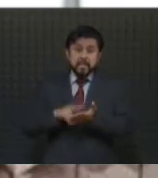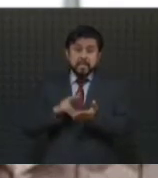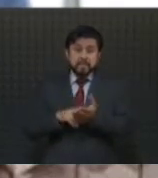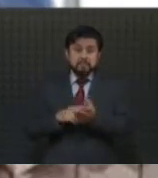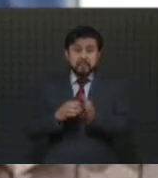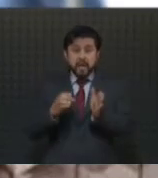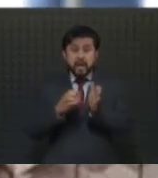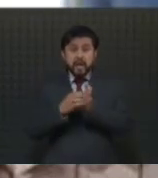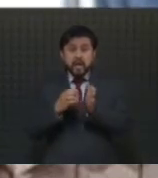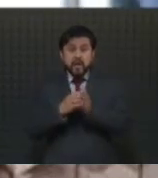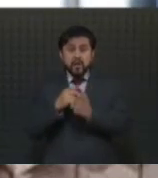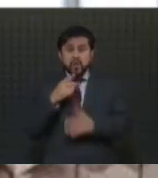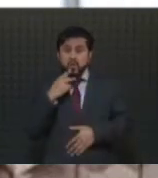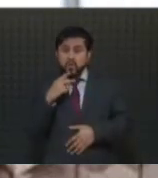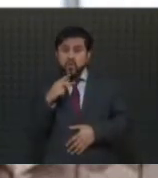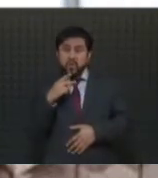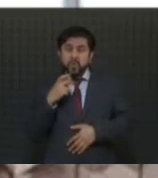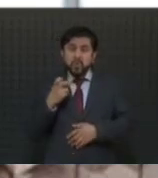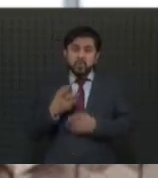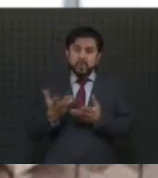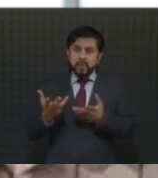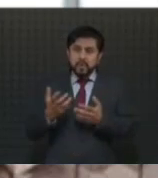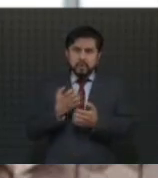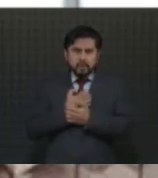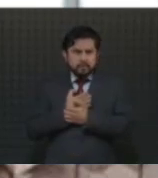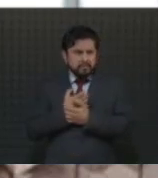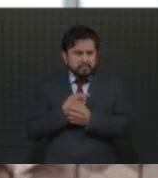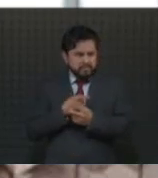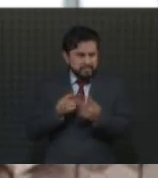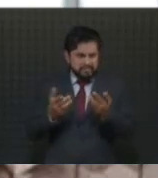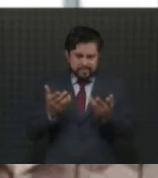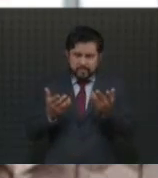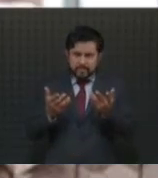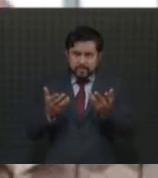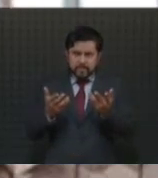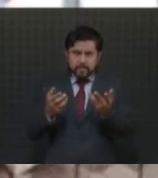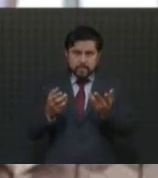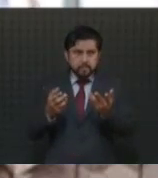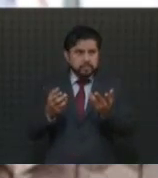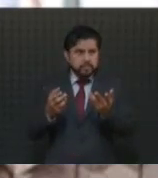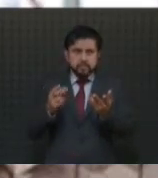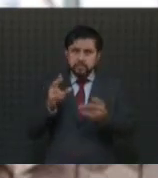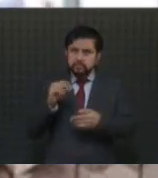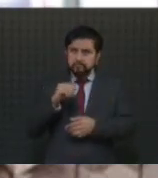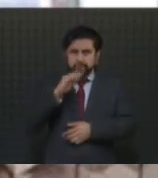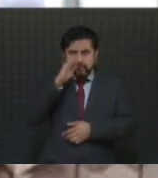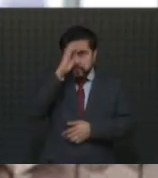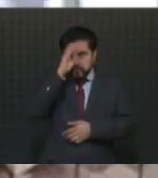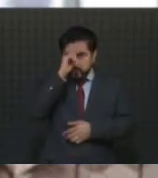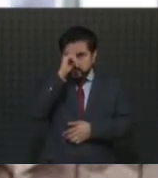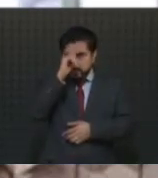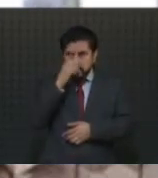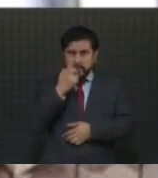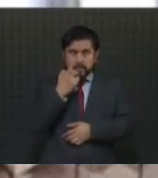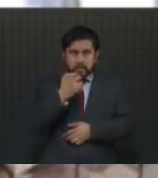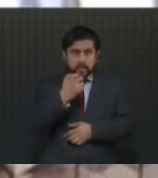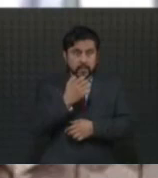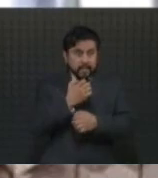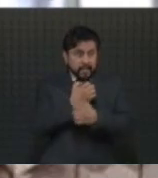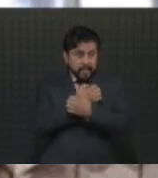México. Y nosotros decíamos que las cosas no tienen por qué tener un valor económico para que se